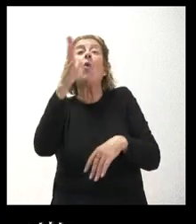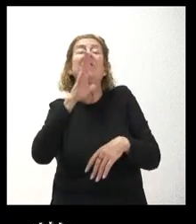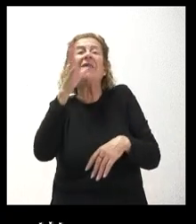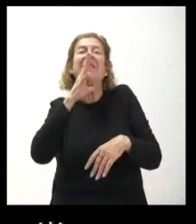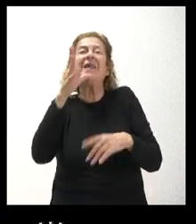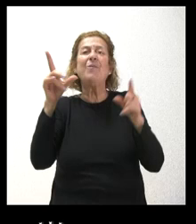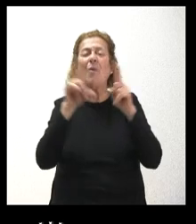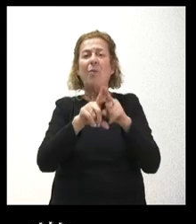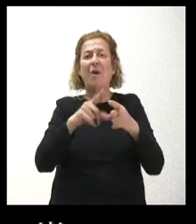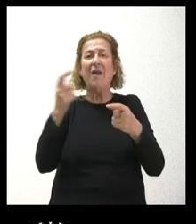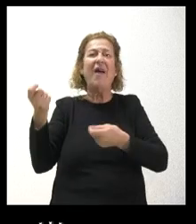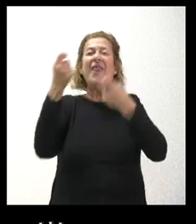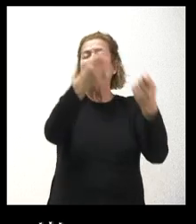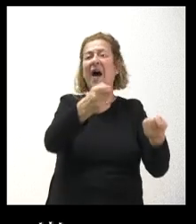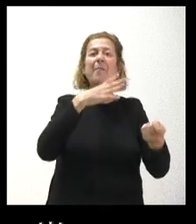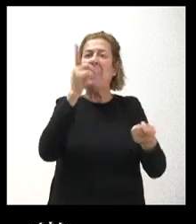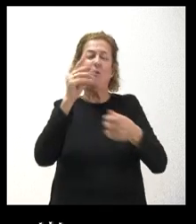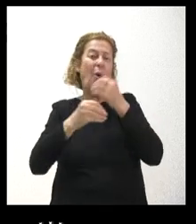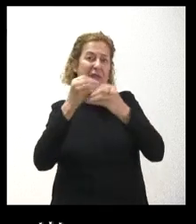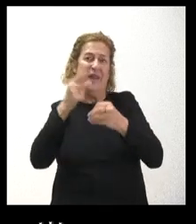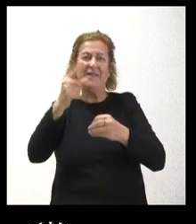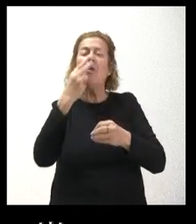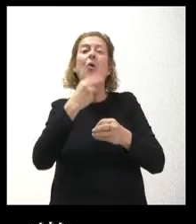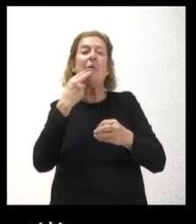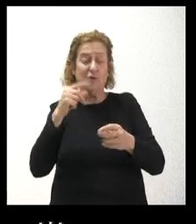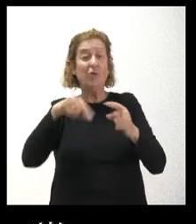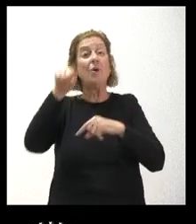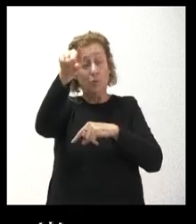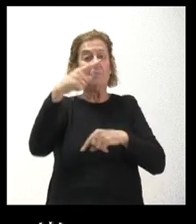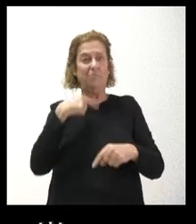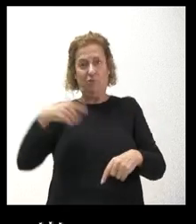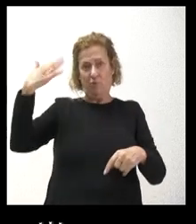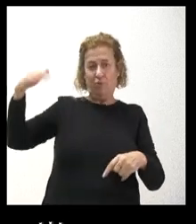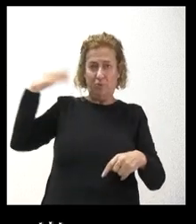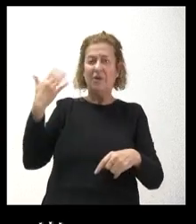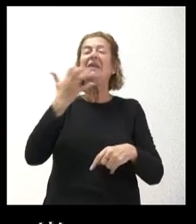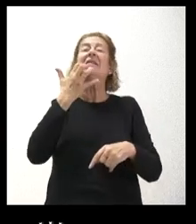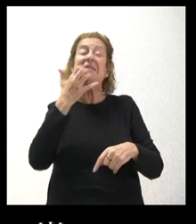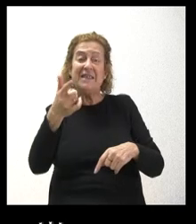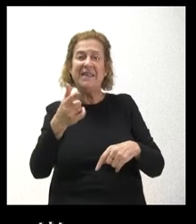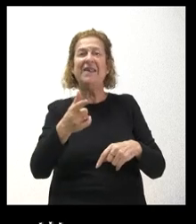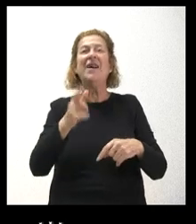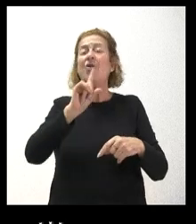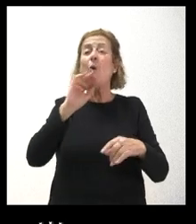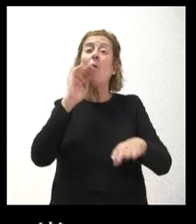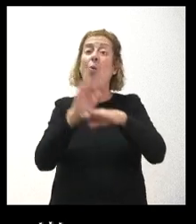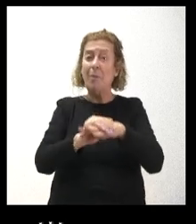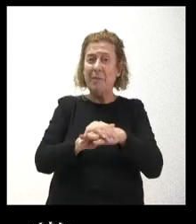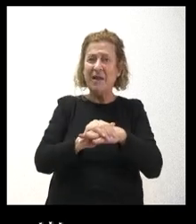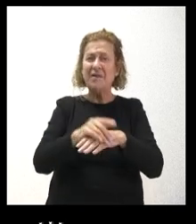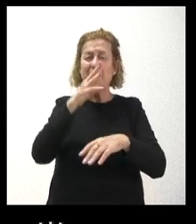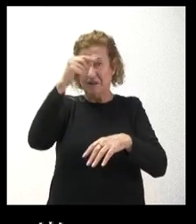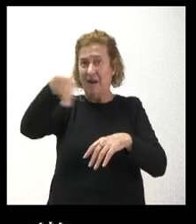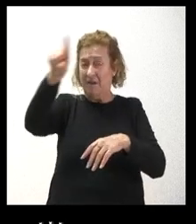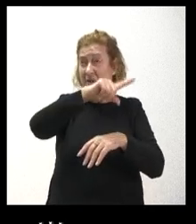trasladado para no haberlo aplicado hasta ahora y cumplir ese compromiso que ustedes nos anunciaron Y si al hilo de ese incumplimiento se consideran engañados